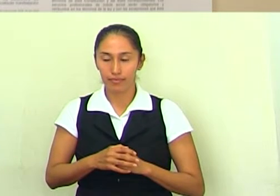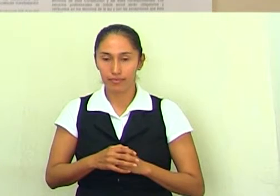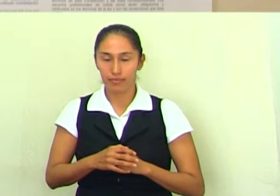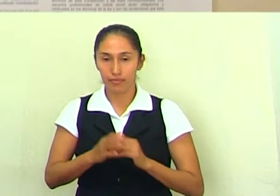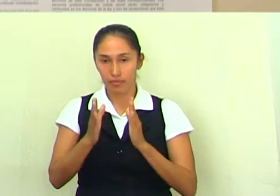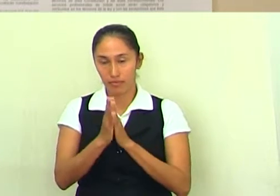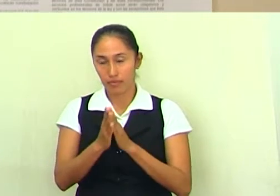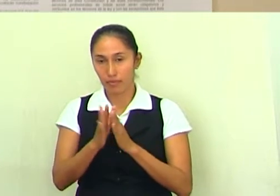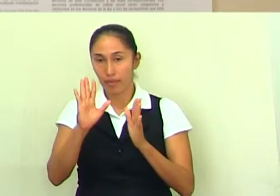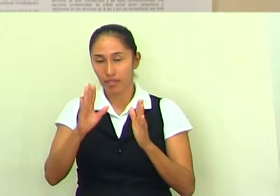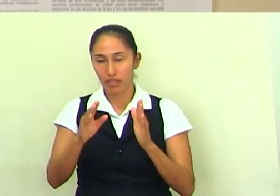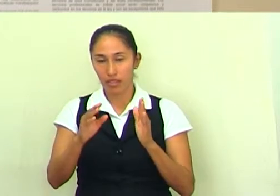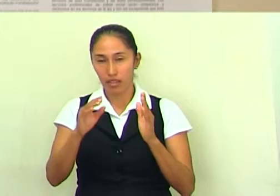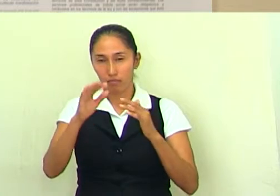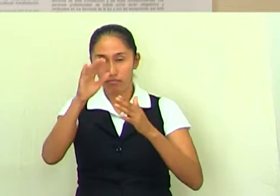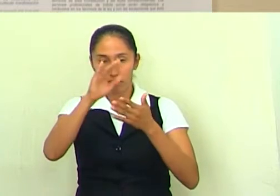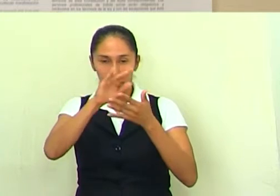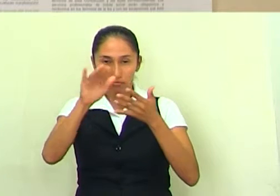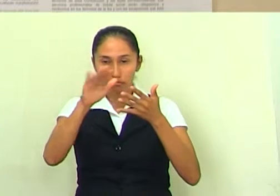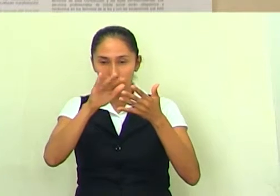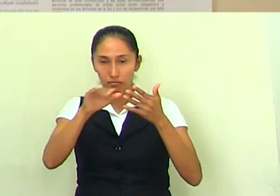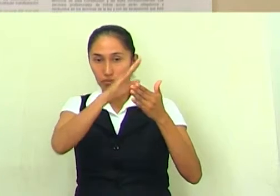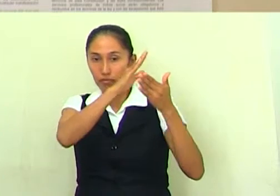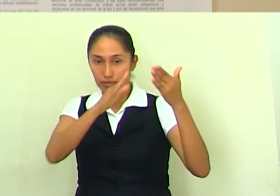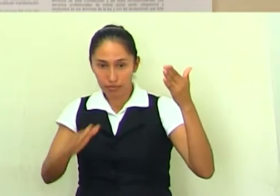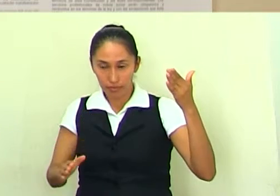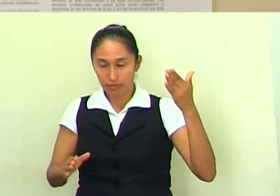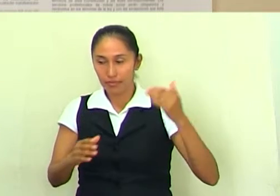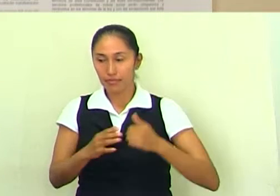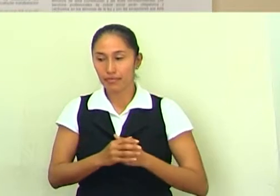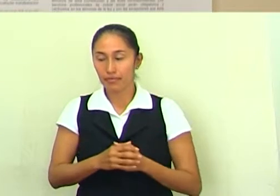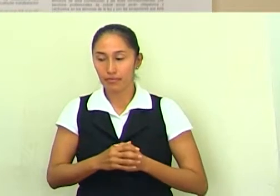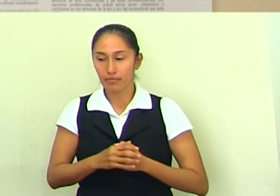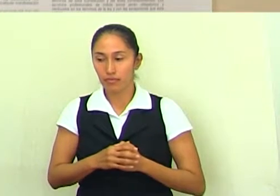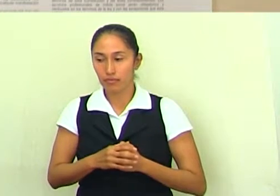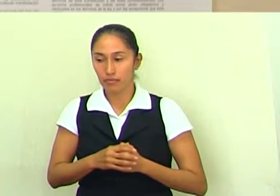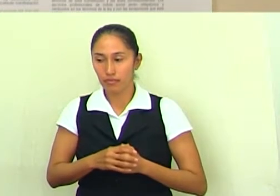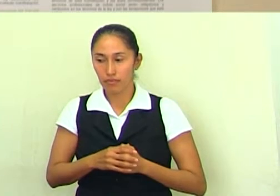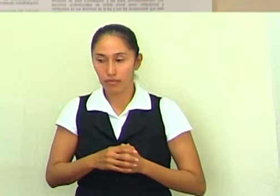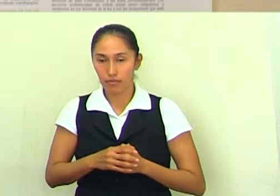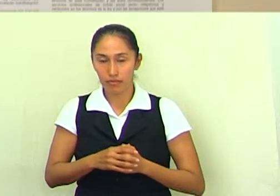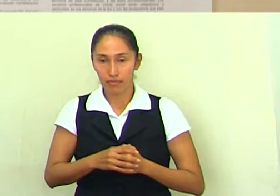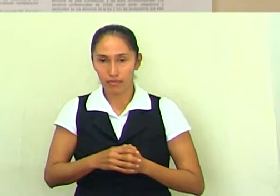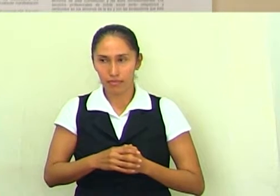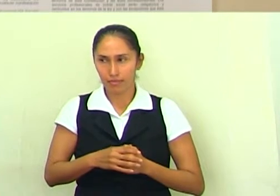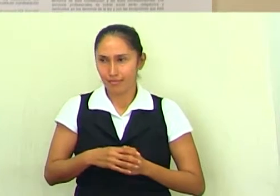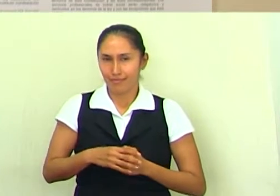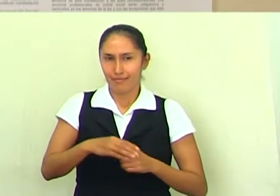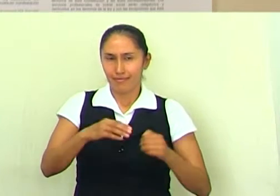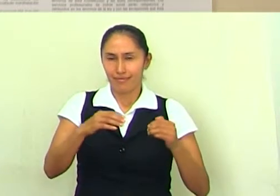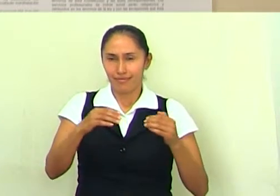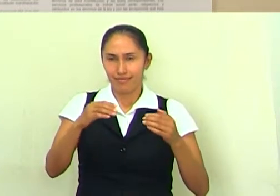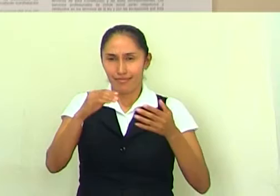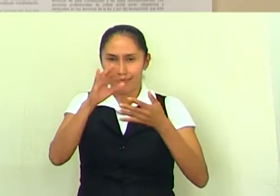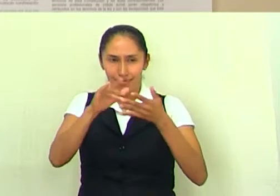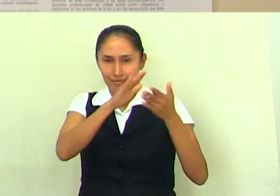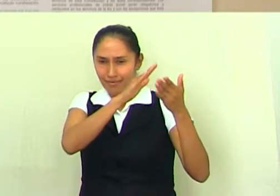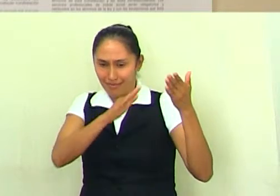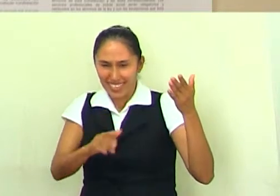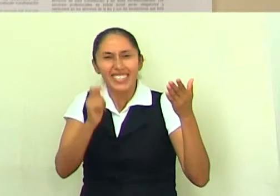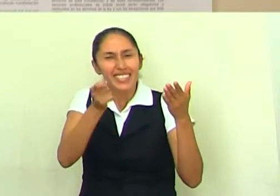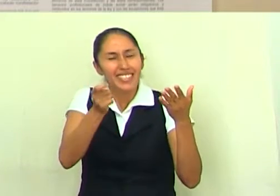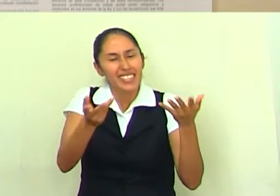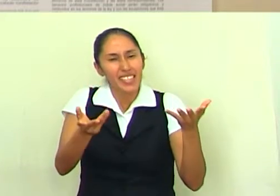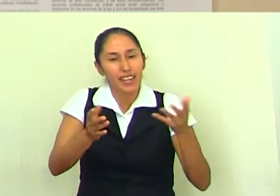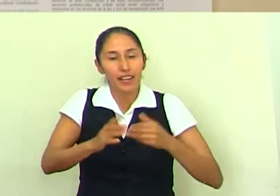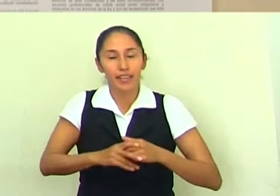transversal. Eso seguramente es nuevo para ti, porque muy probablemente no te han enseñado cómo se hace una lectura transversal.